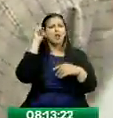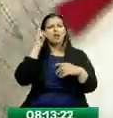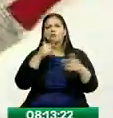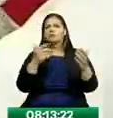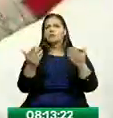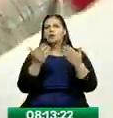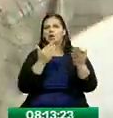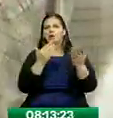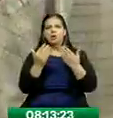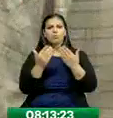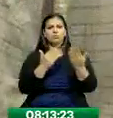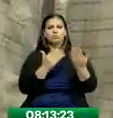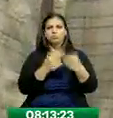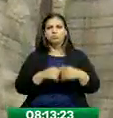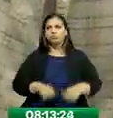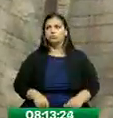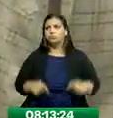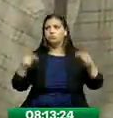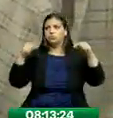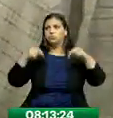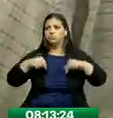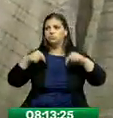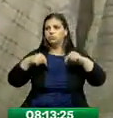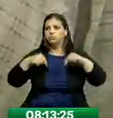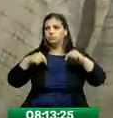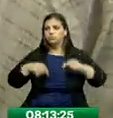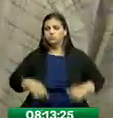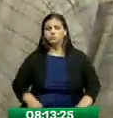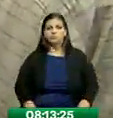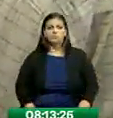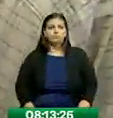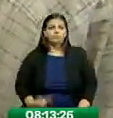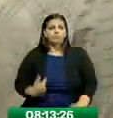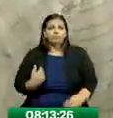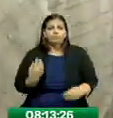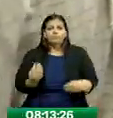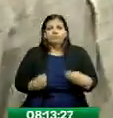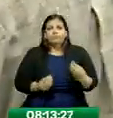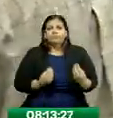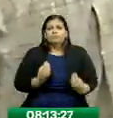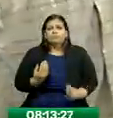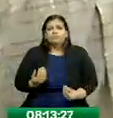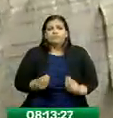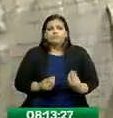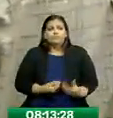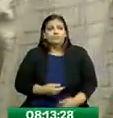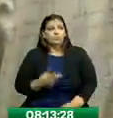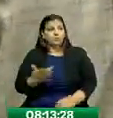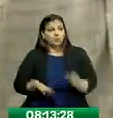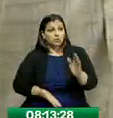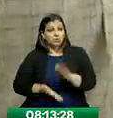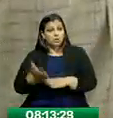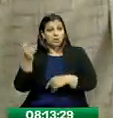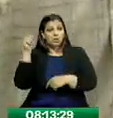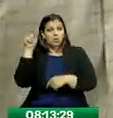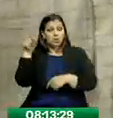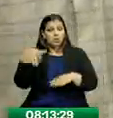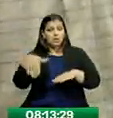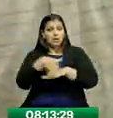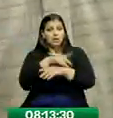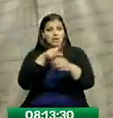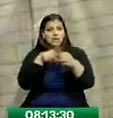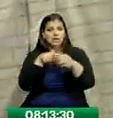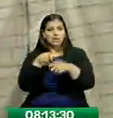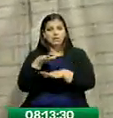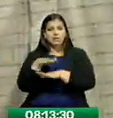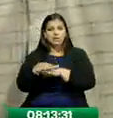aquí, mejor dicho, nos tienen aquí. Nosotros no sabemos qué vamos a hacer. ¿No dicen que van a dirigirse hacia la avenida Quito, entre la calle Gómez Rendón? Sí, eso